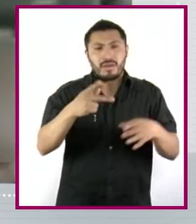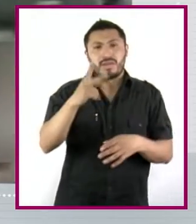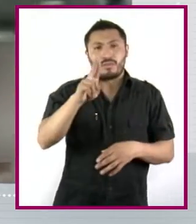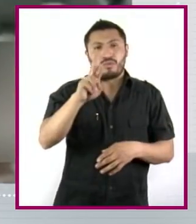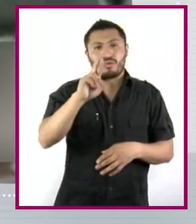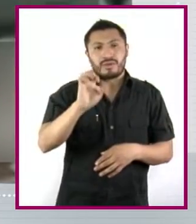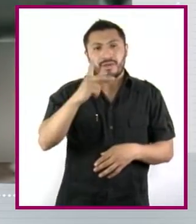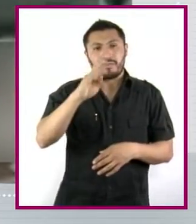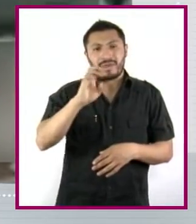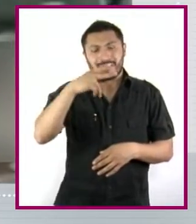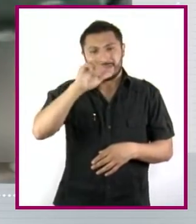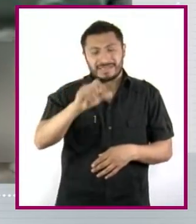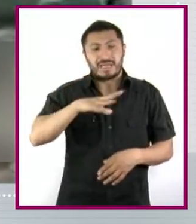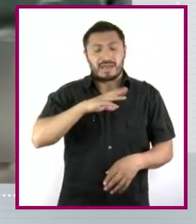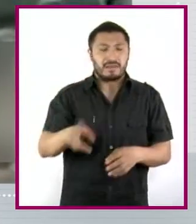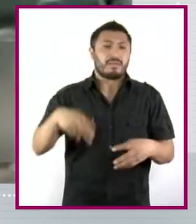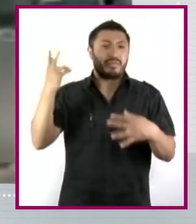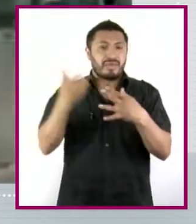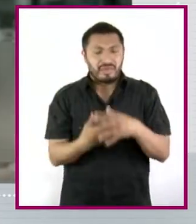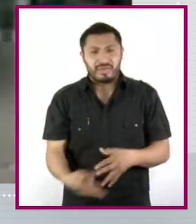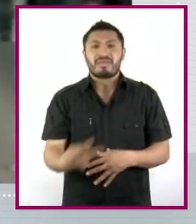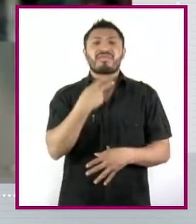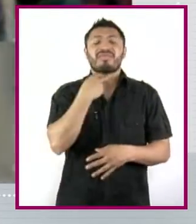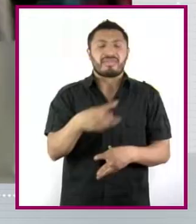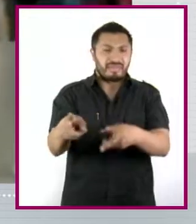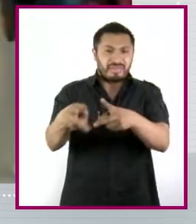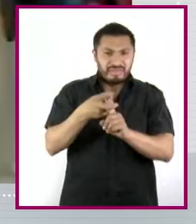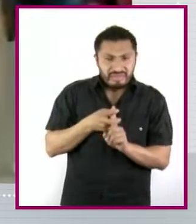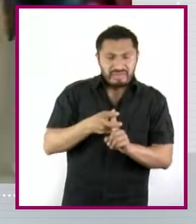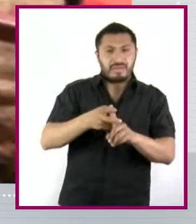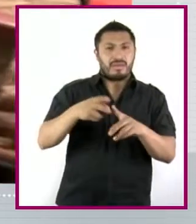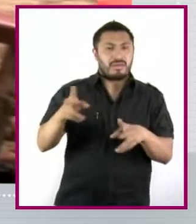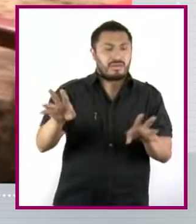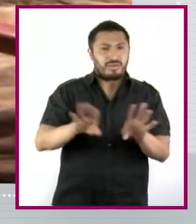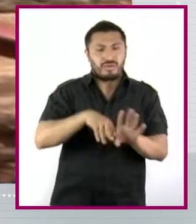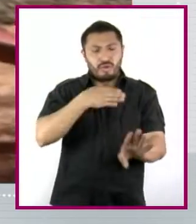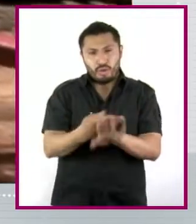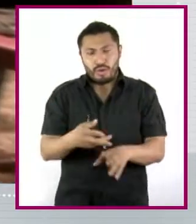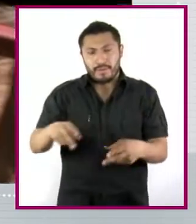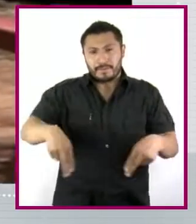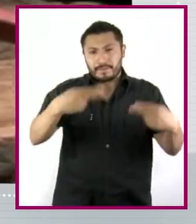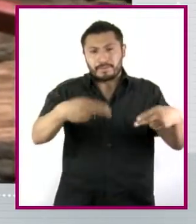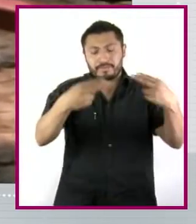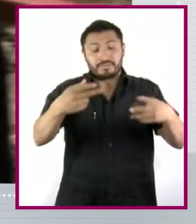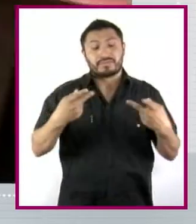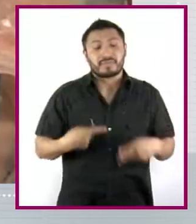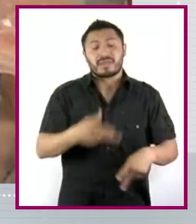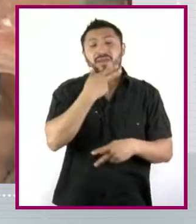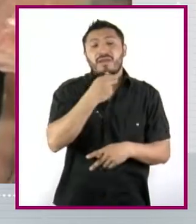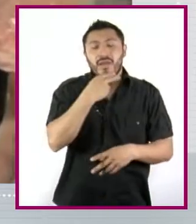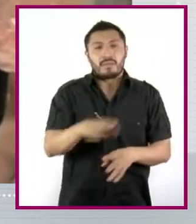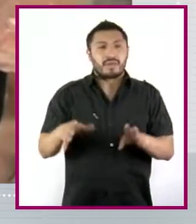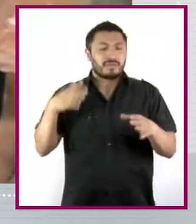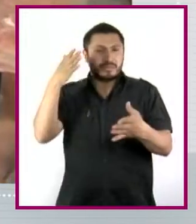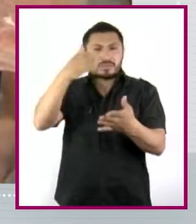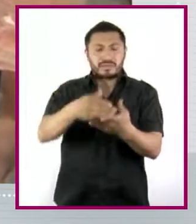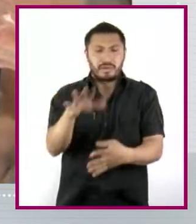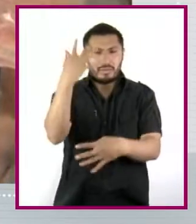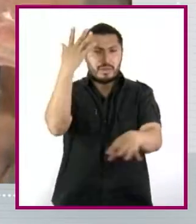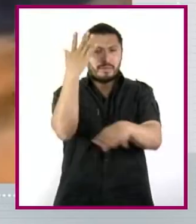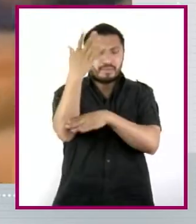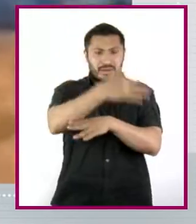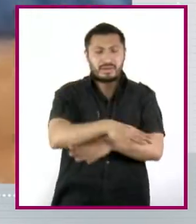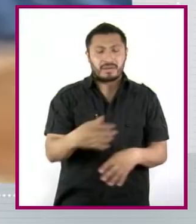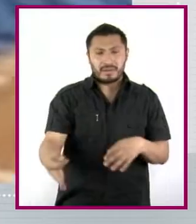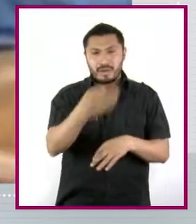Cherán, padecían homicidios, secuestros y extorsiones a pequeños negocios. Fue cuando hombres esbozados llegaron a talar árboles cerca de una fuente